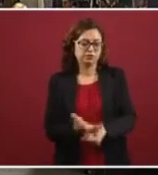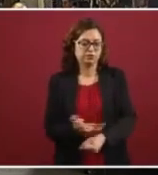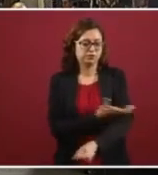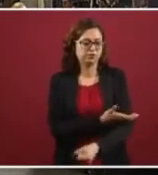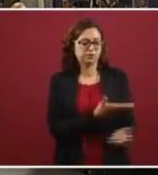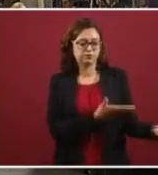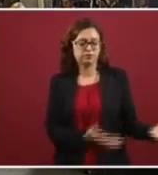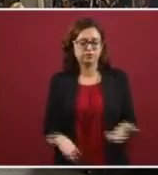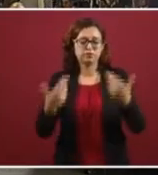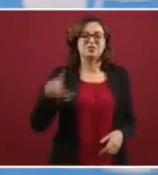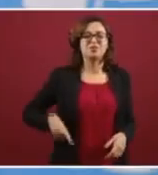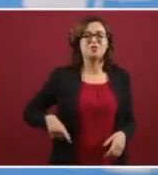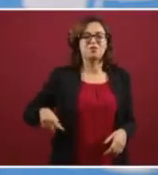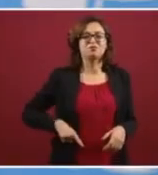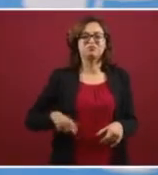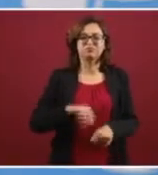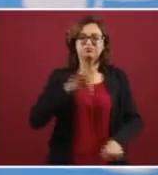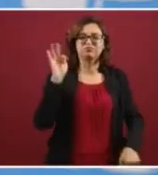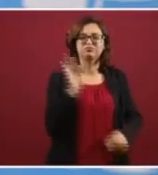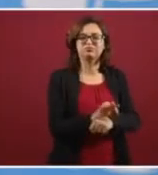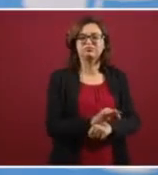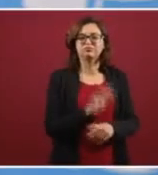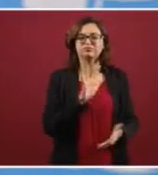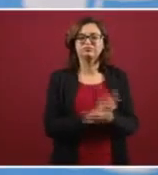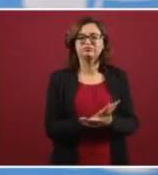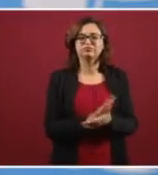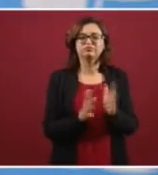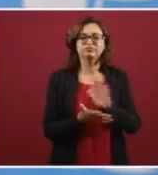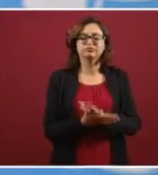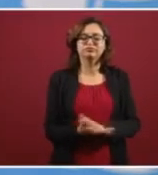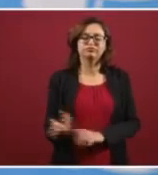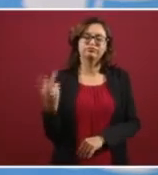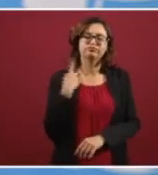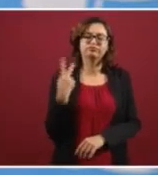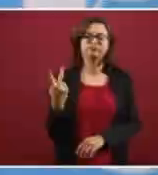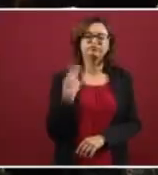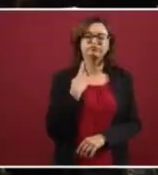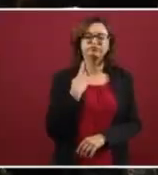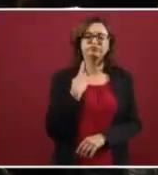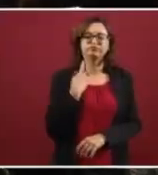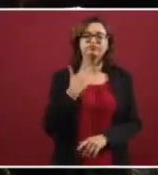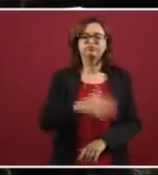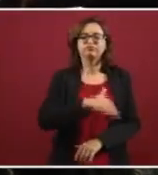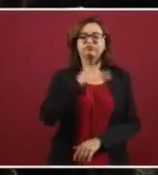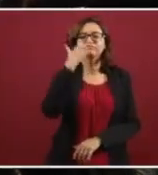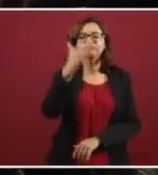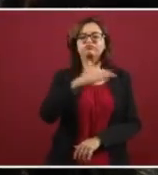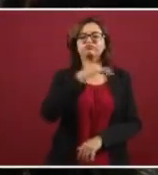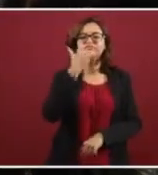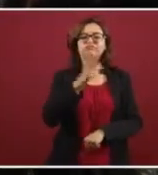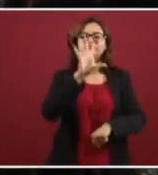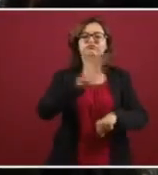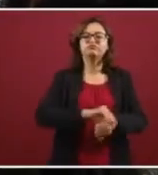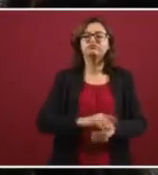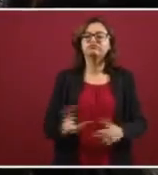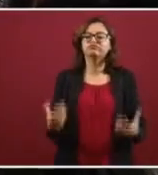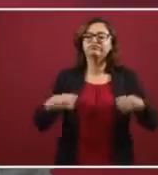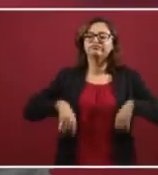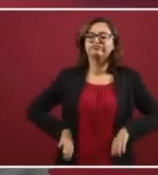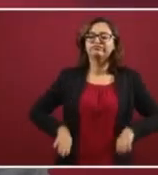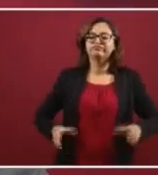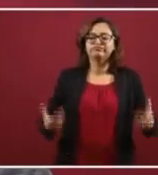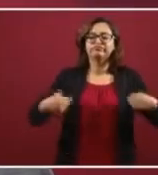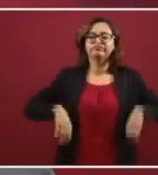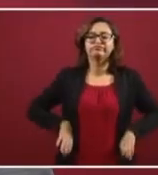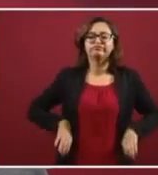Conferencia Regional sobre Desarrollo Social de América Latina y el Caribe, dijo que lo que se está haciendo en México puede ayudar a interpretar cómo atender